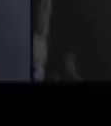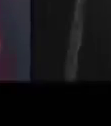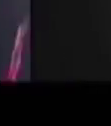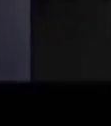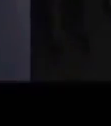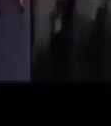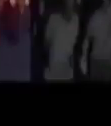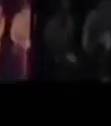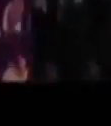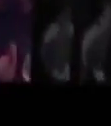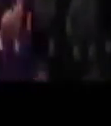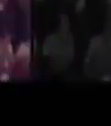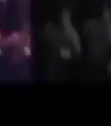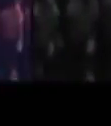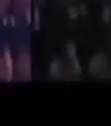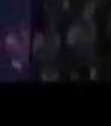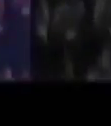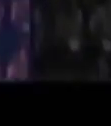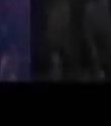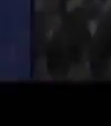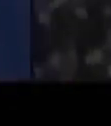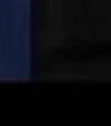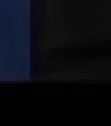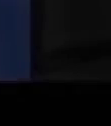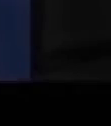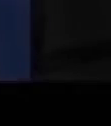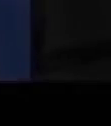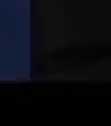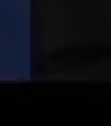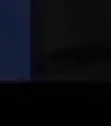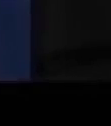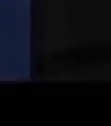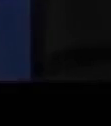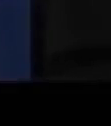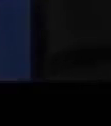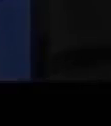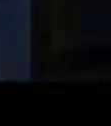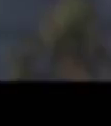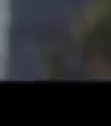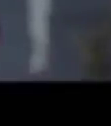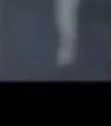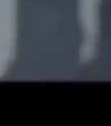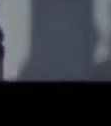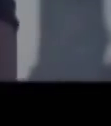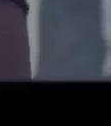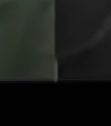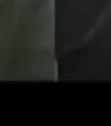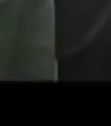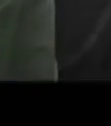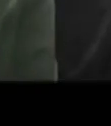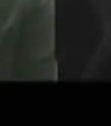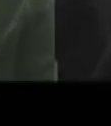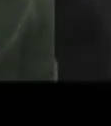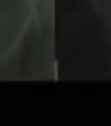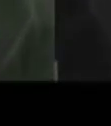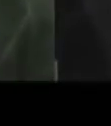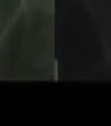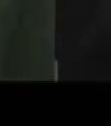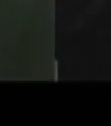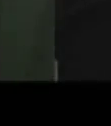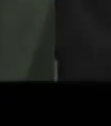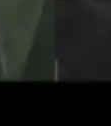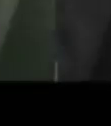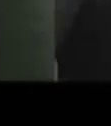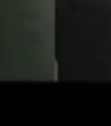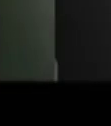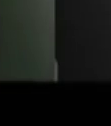aunque desaparezca de la geografía, ante ustedes probarán de nuestra artillería. Cuba es solidaria aunque la dejen